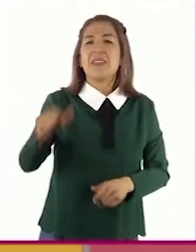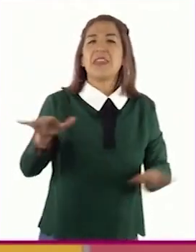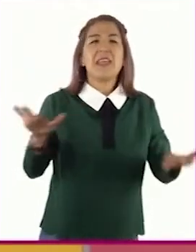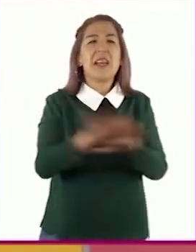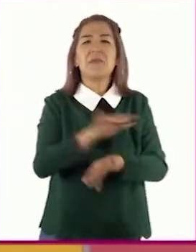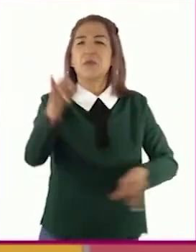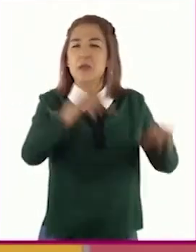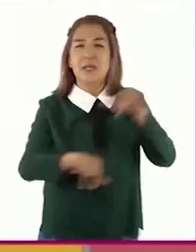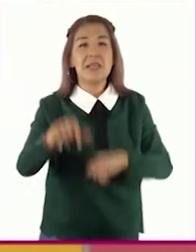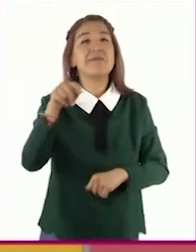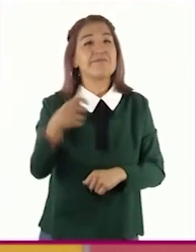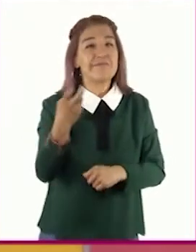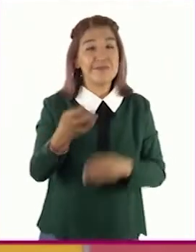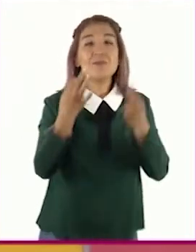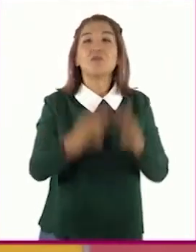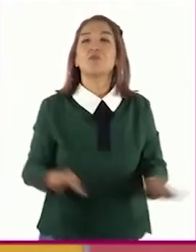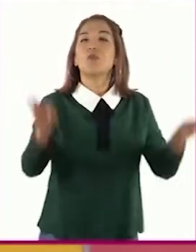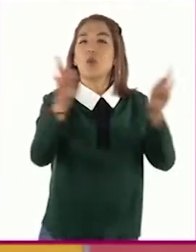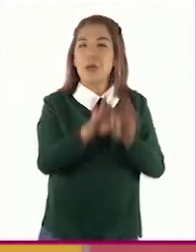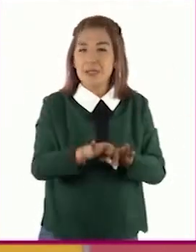son